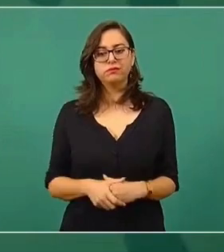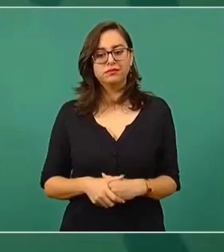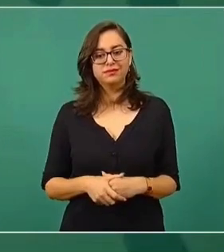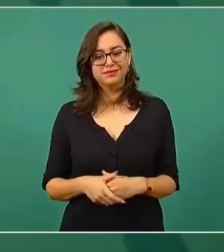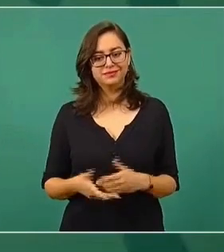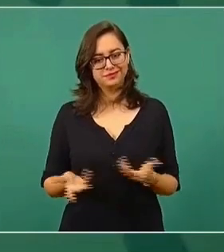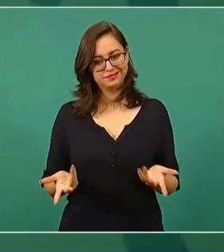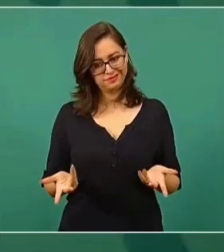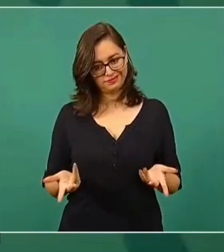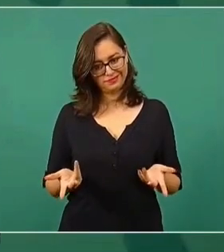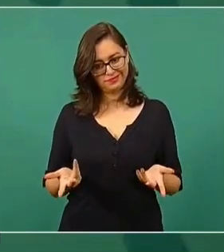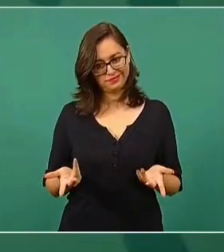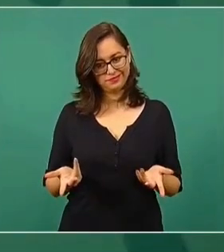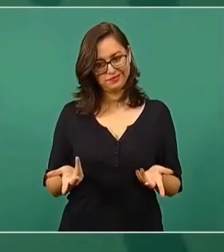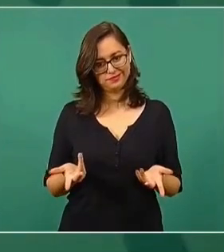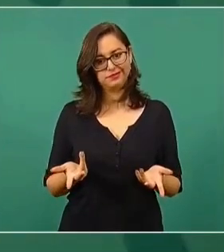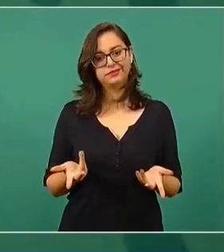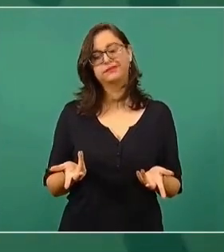Entonces,